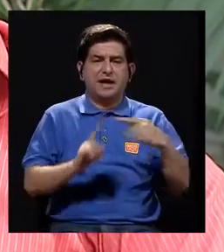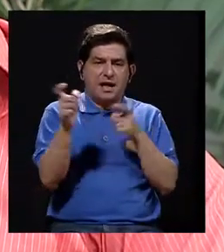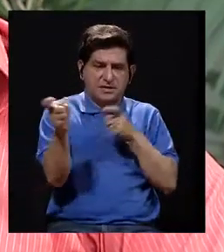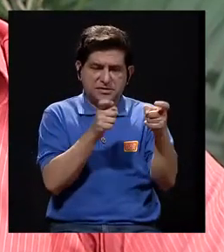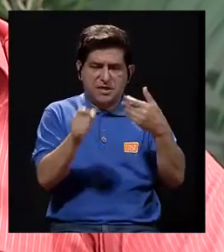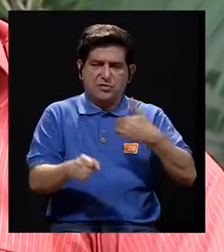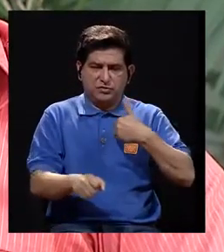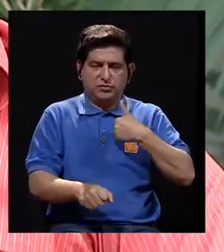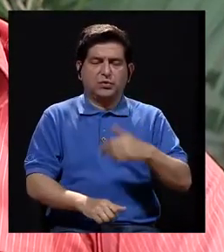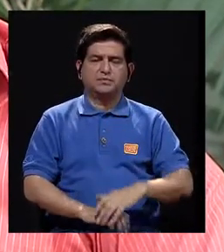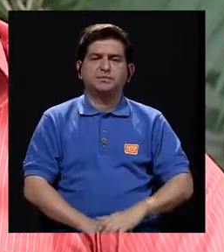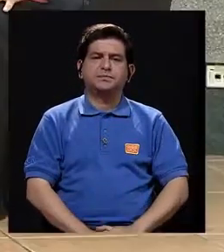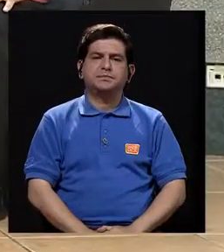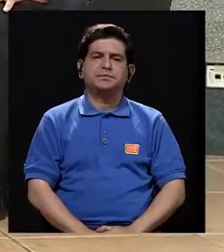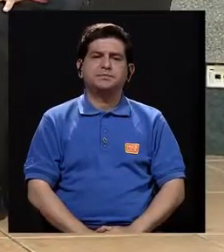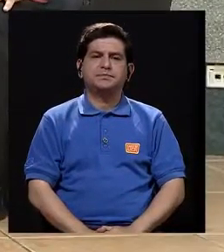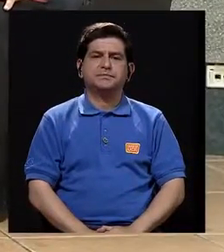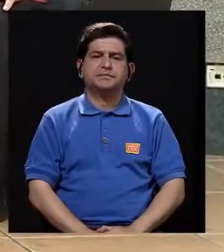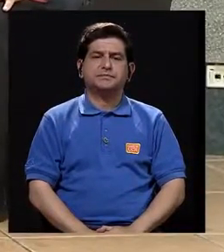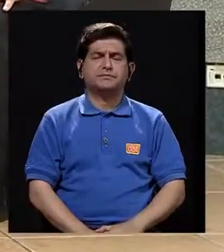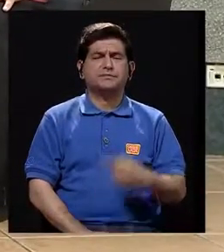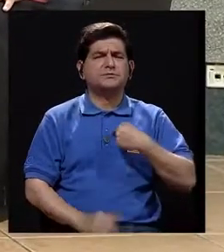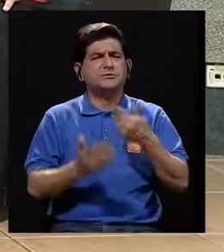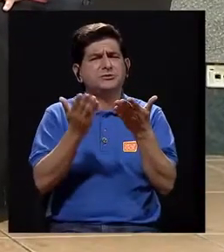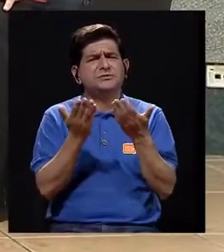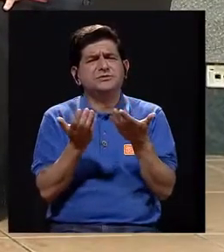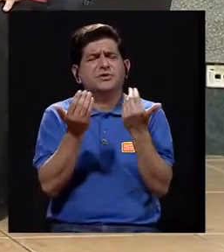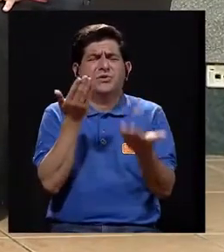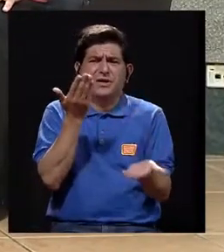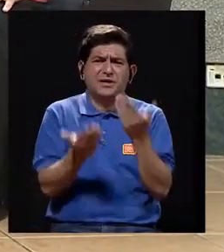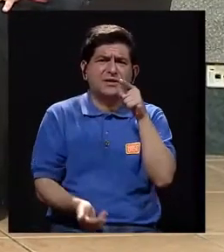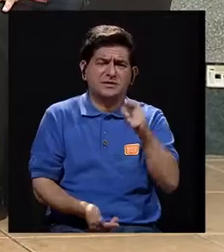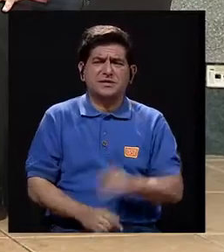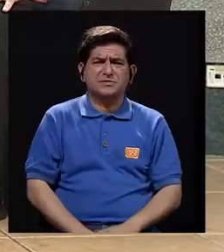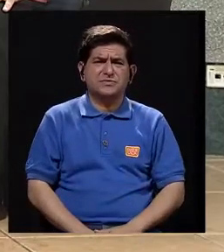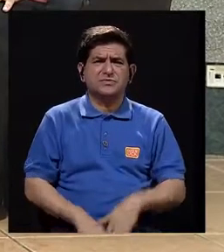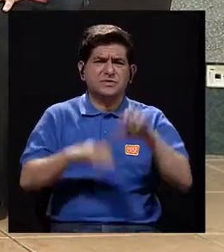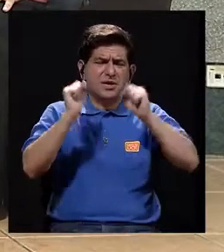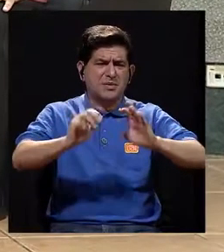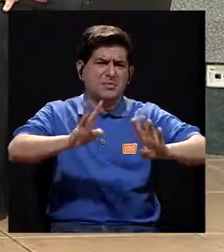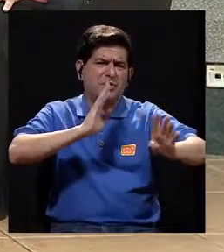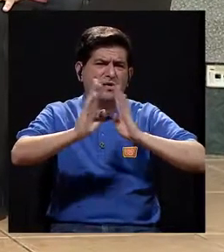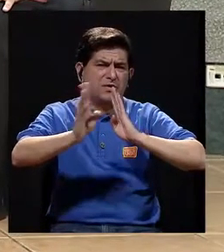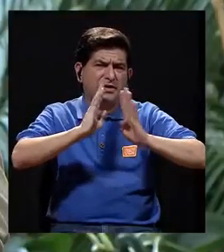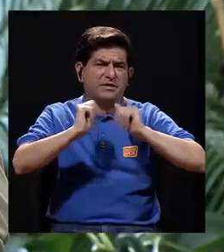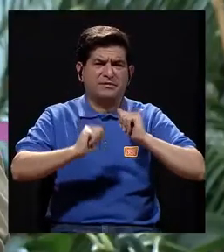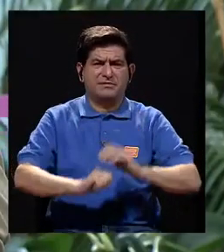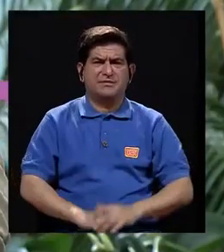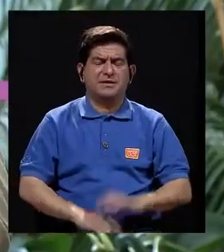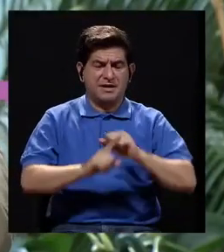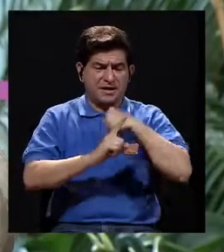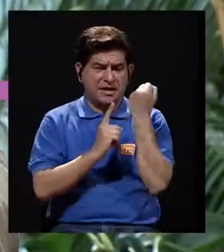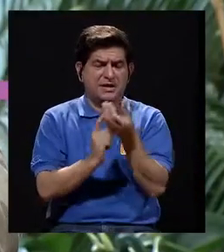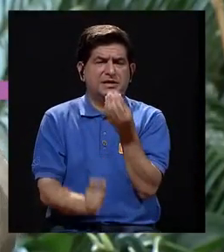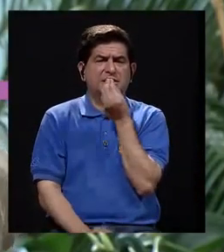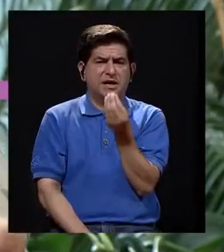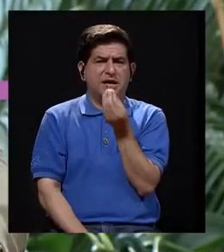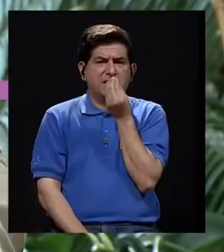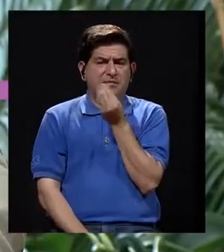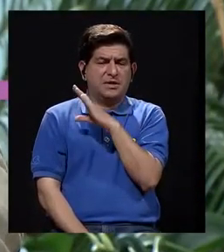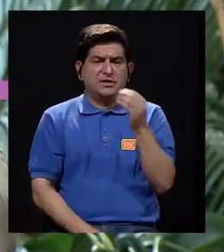esa parte. Don Randall, yo quisiera que tal vez usted pudiera referirse un poco al asunto